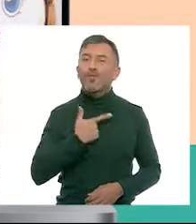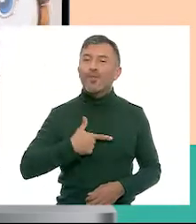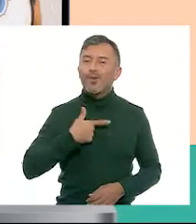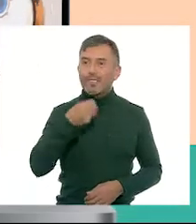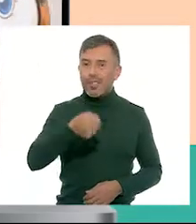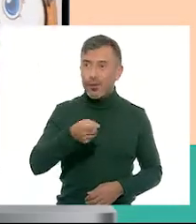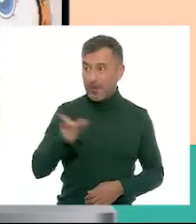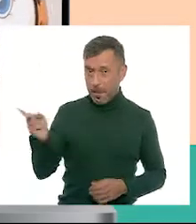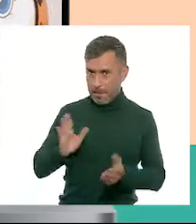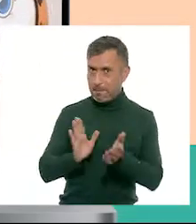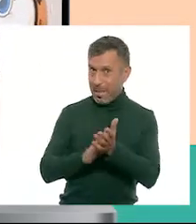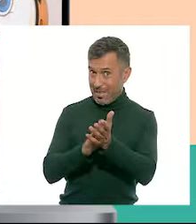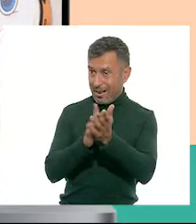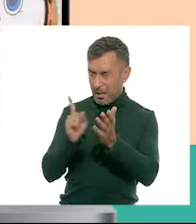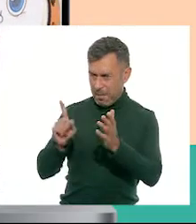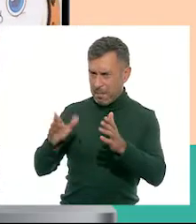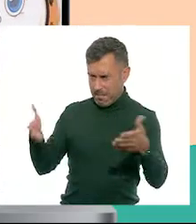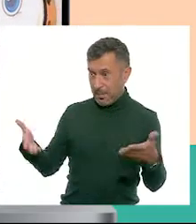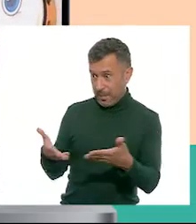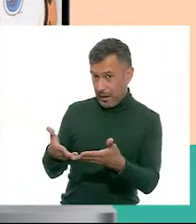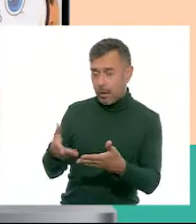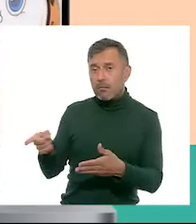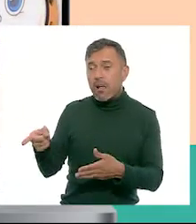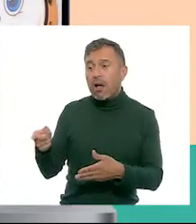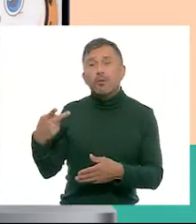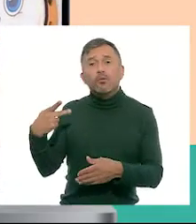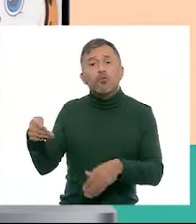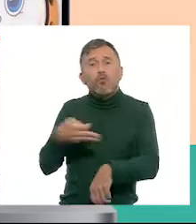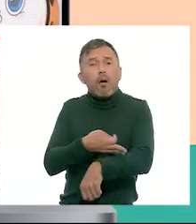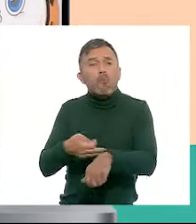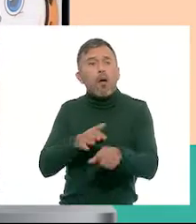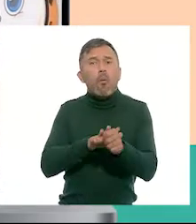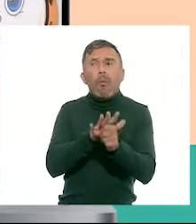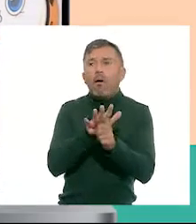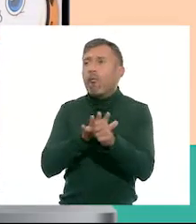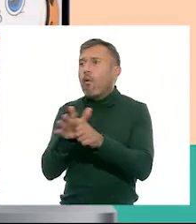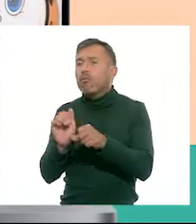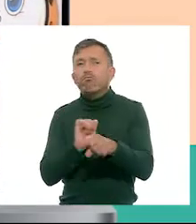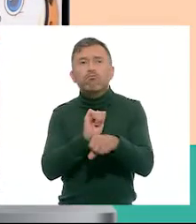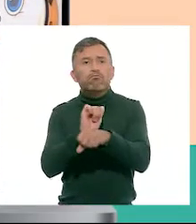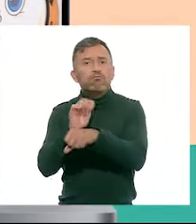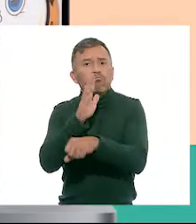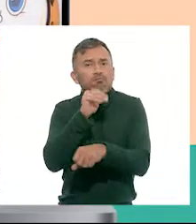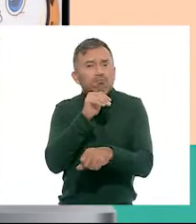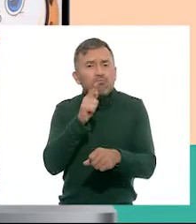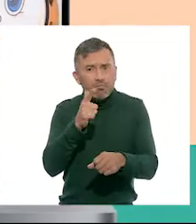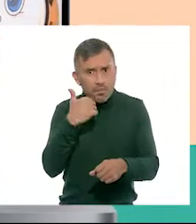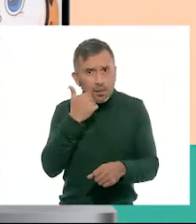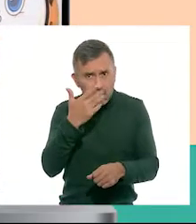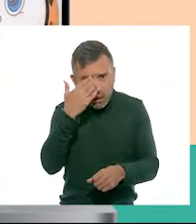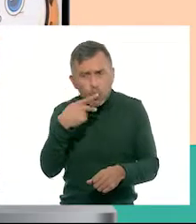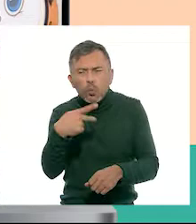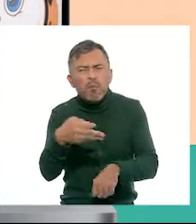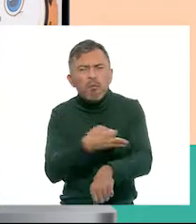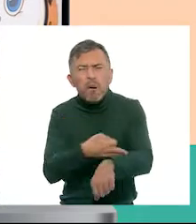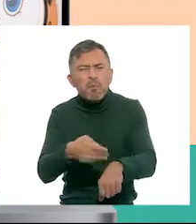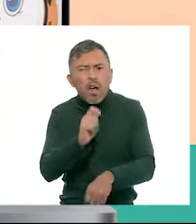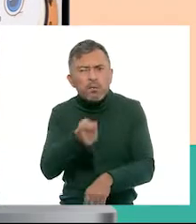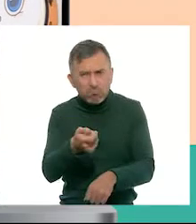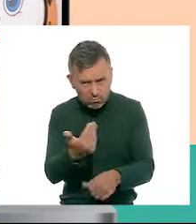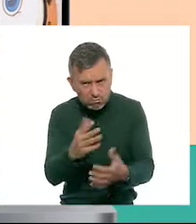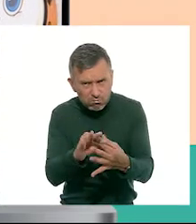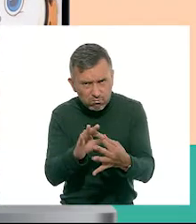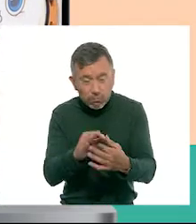Pandereta. Estamos buscando a la familia a la cual pertenece. ¿Nos puedes hablar de tu familia? ¡Claro! Mi